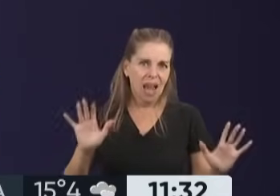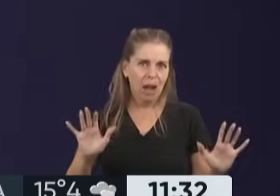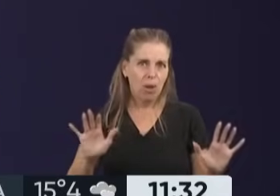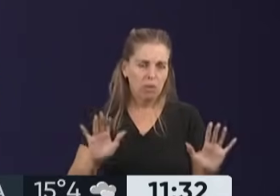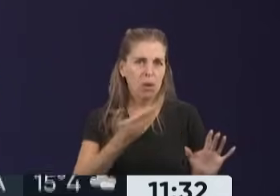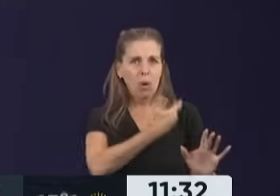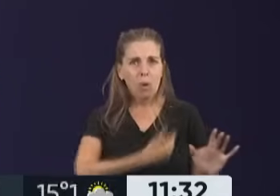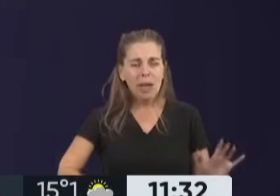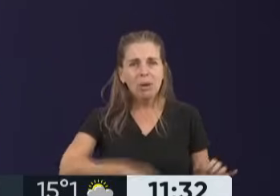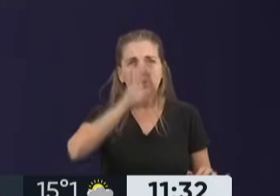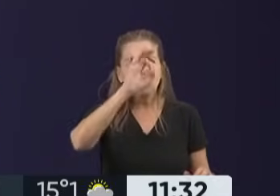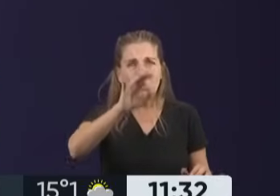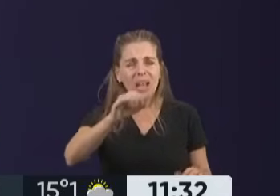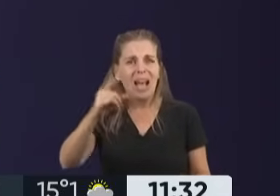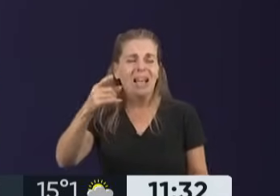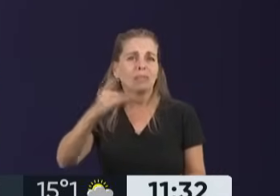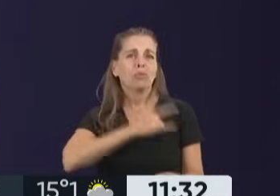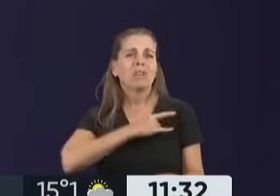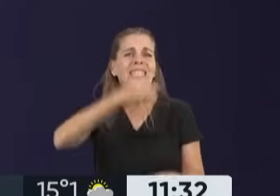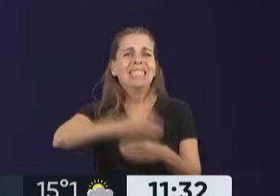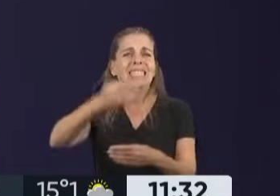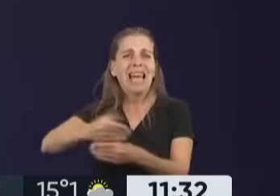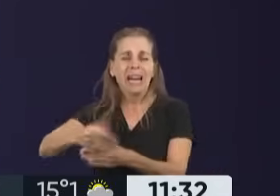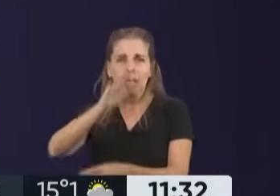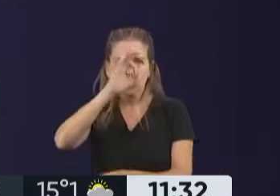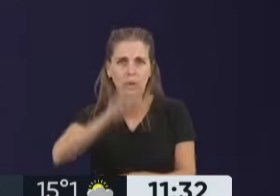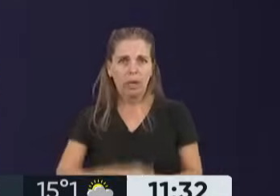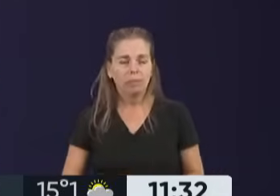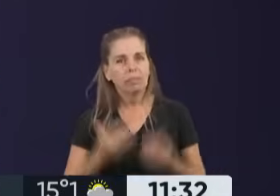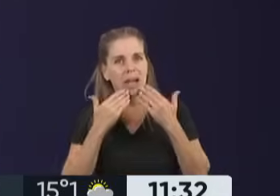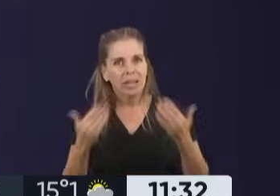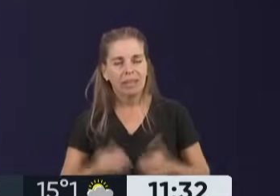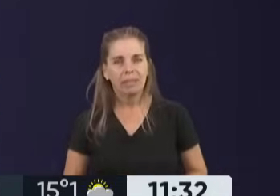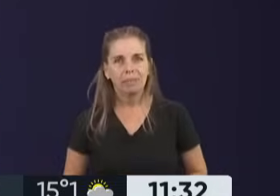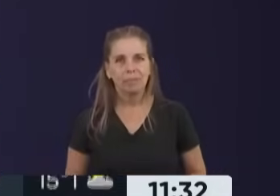Nunca jamás se van a cerrar las universidades públicas en la República Argentina. Gracias. Chao.